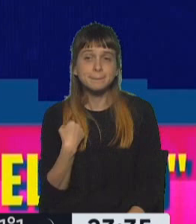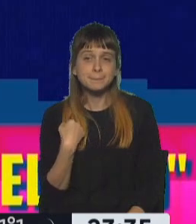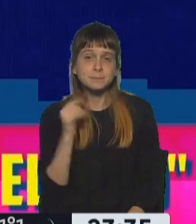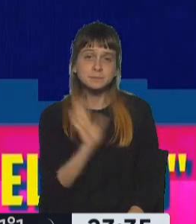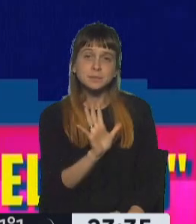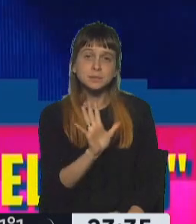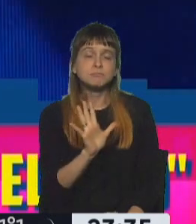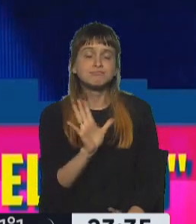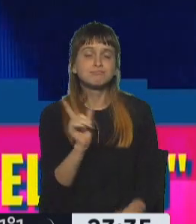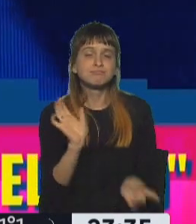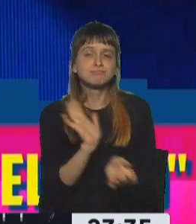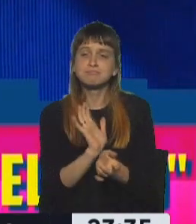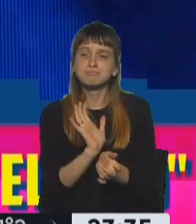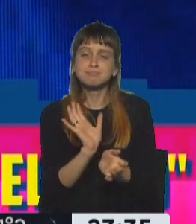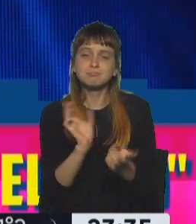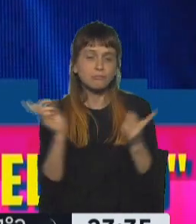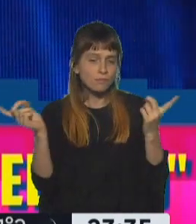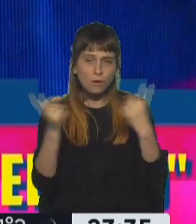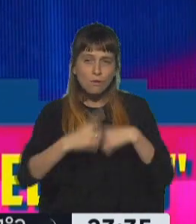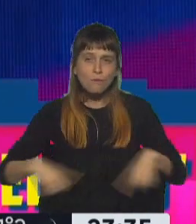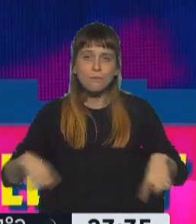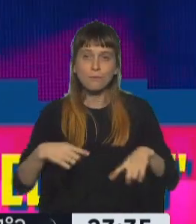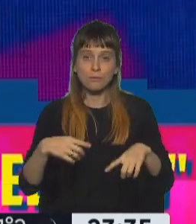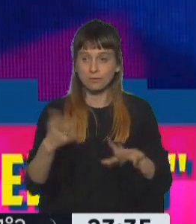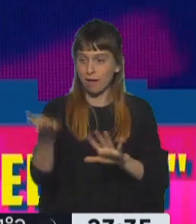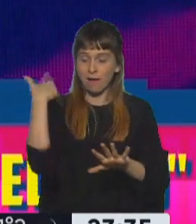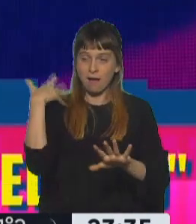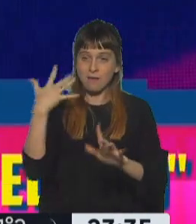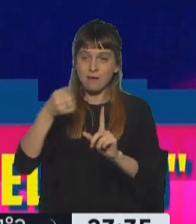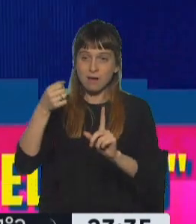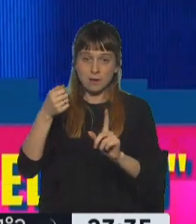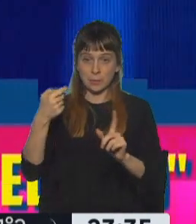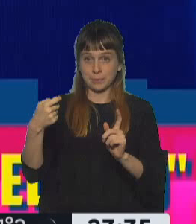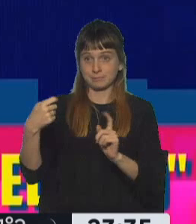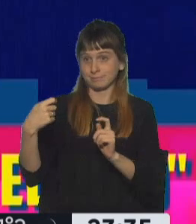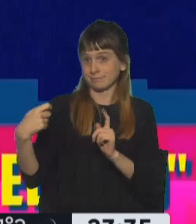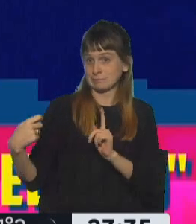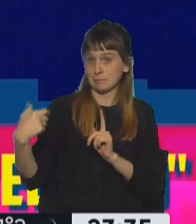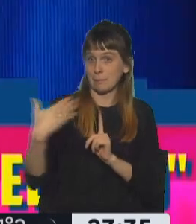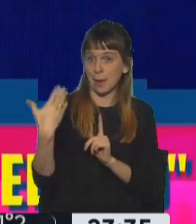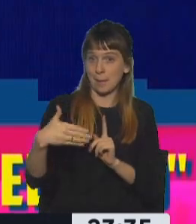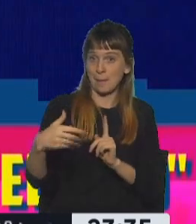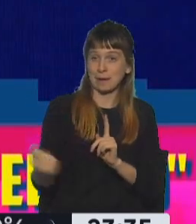¿en qué me impactó o en qué me influyó el intento de asesinato? Porque eso me lo preguntaste.